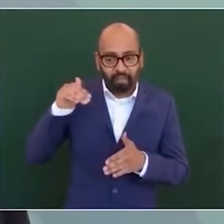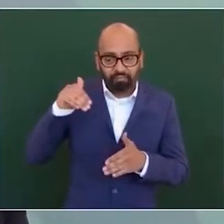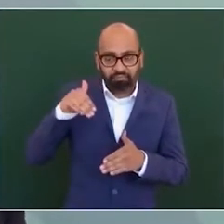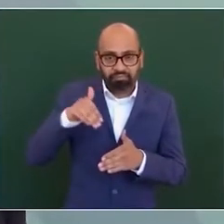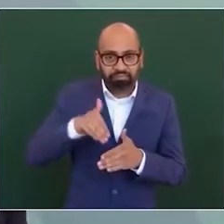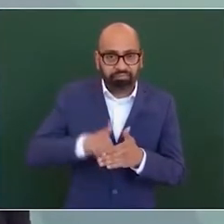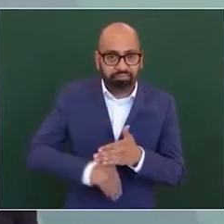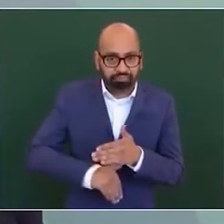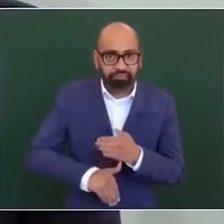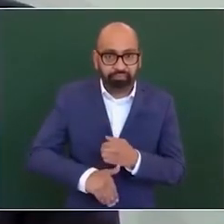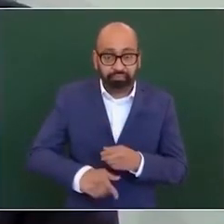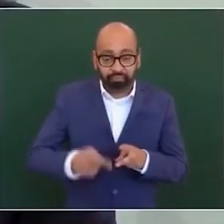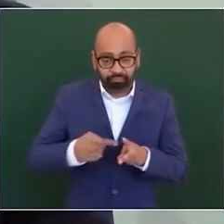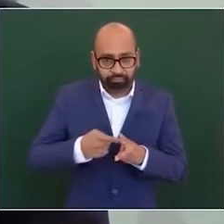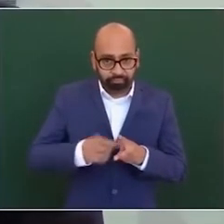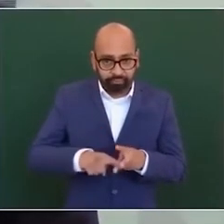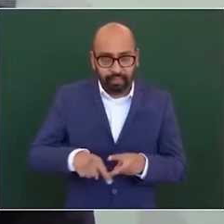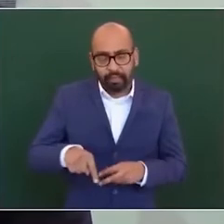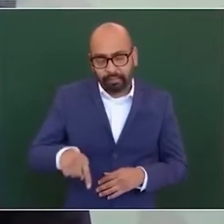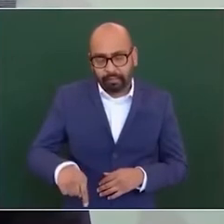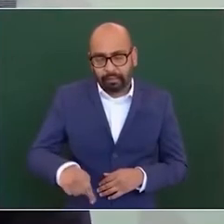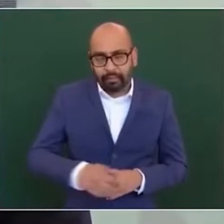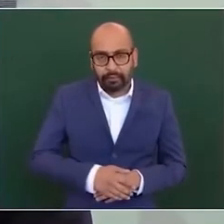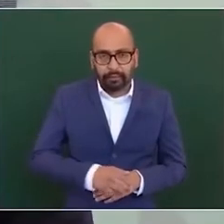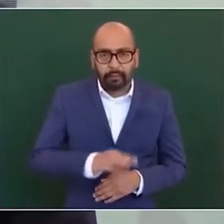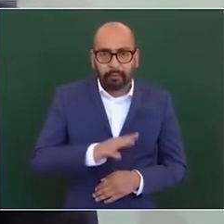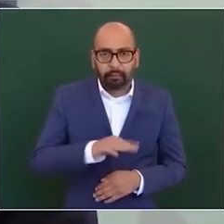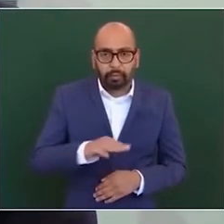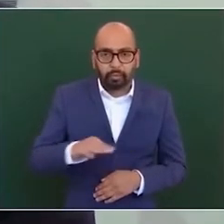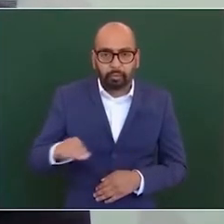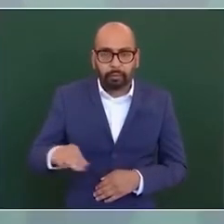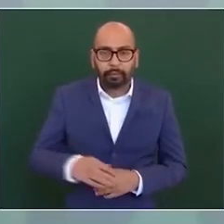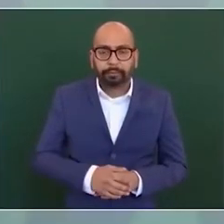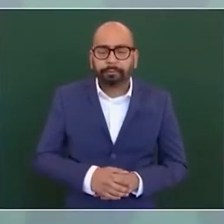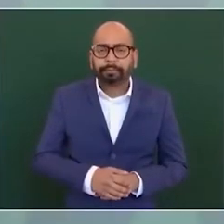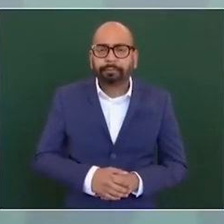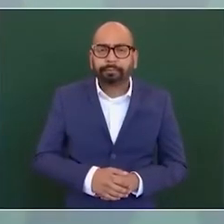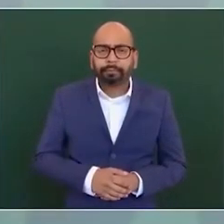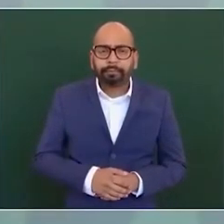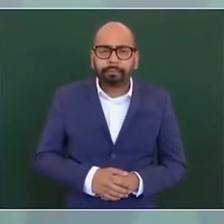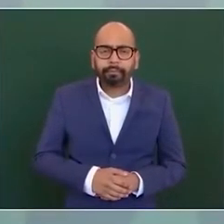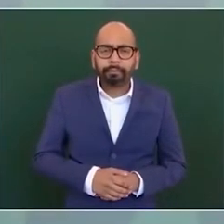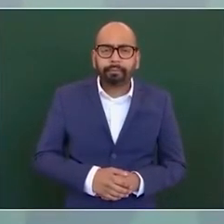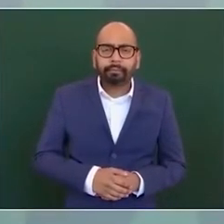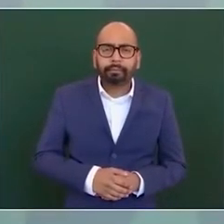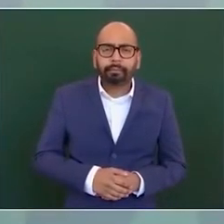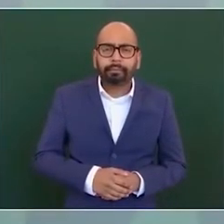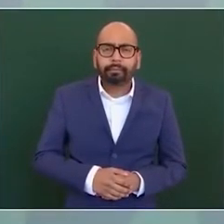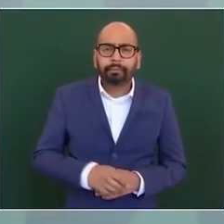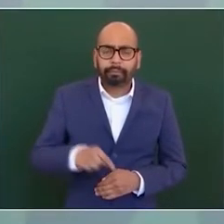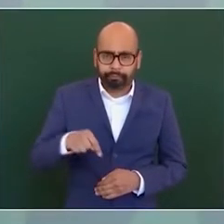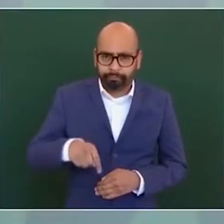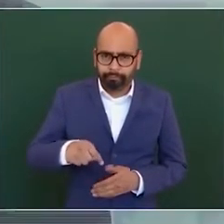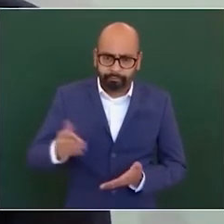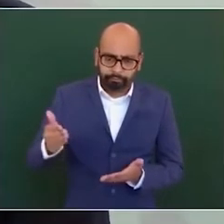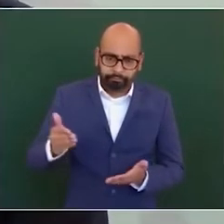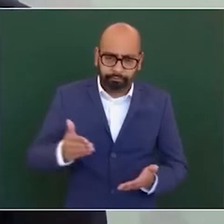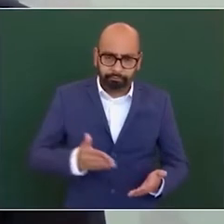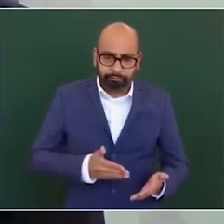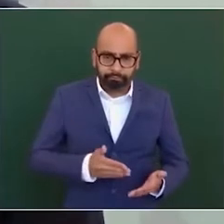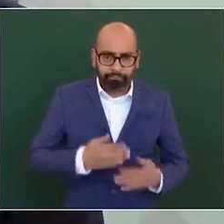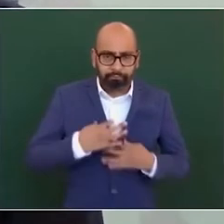lo que se inició aquí en Michoacán. Aquí vino vestido de